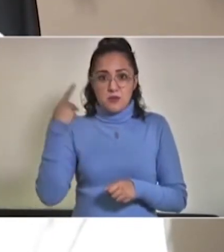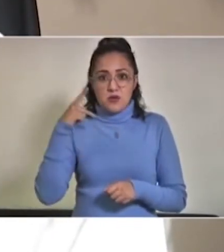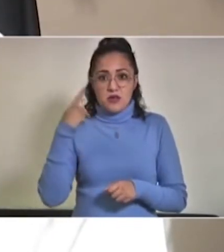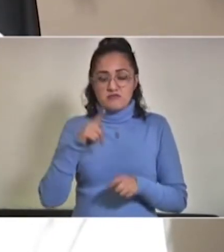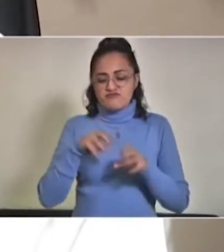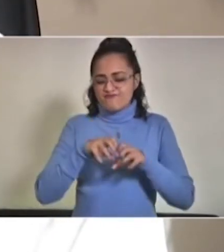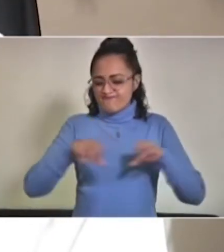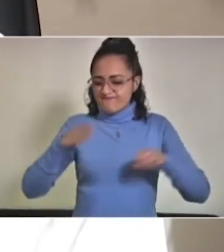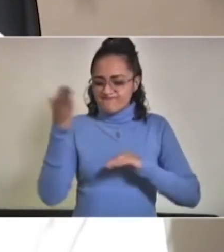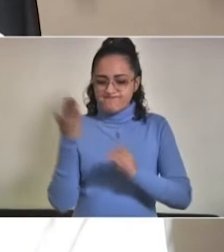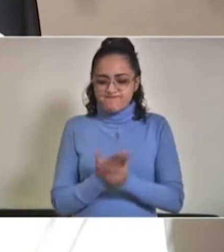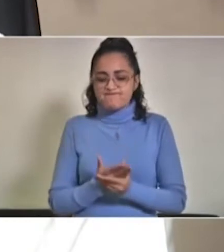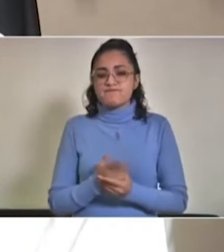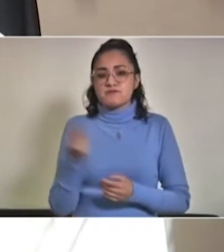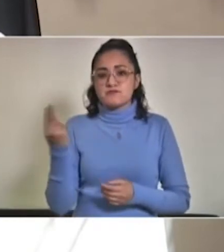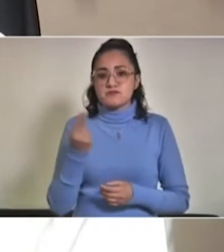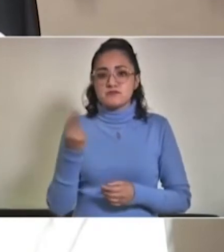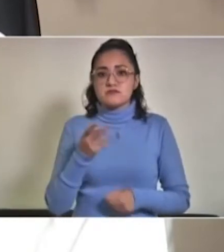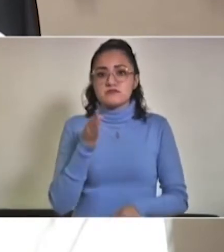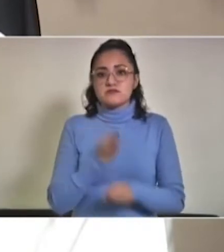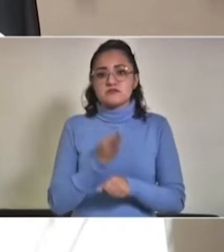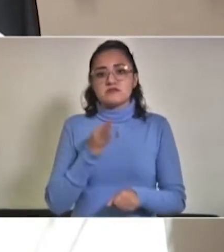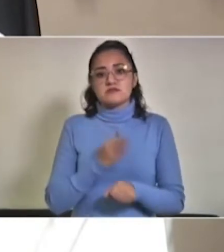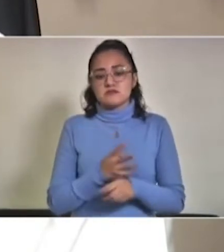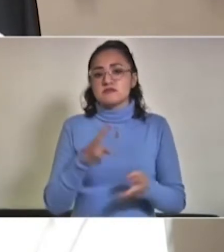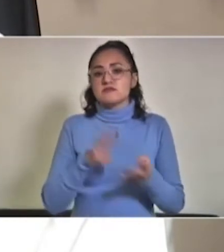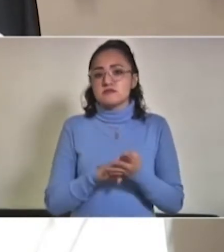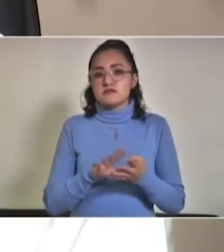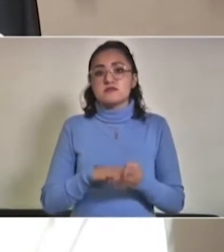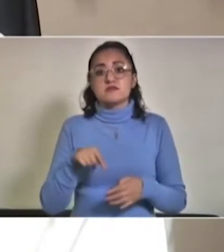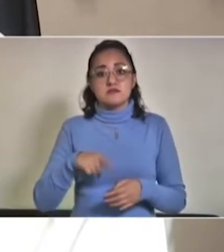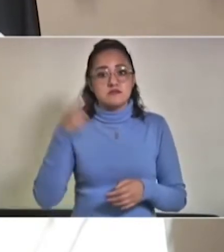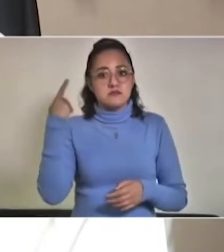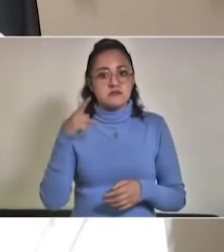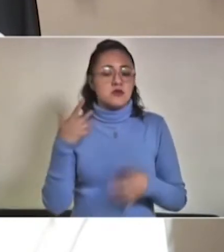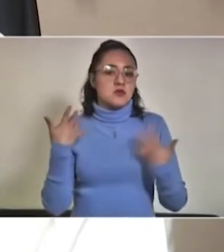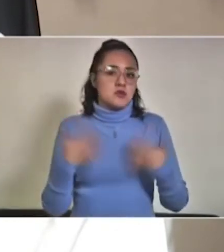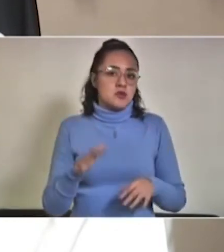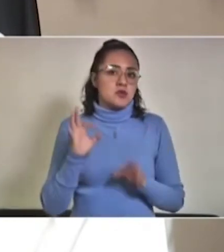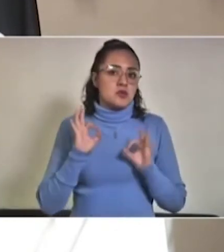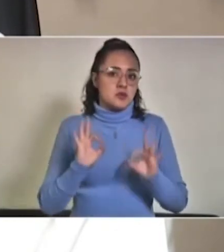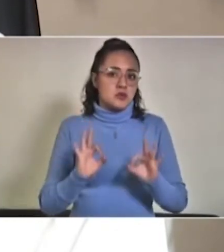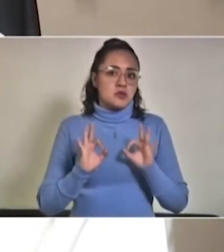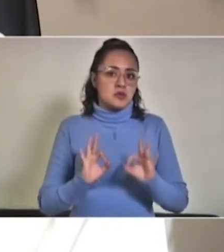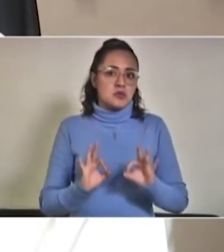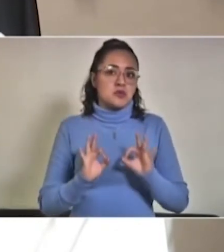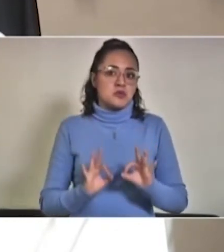Con eso tendríamos un sistema penitenciario en Puebla que pudiera